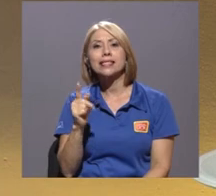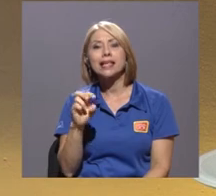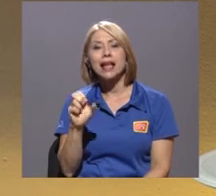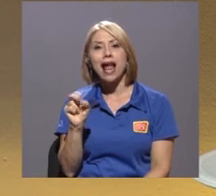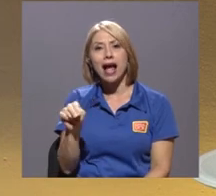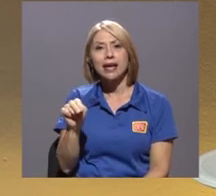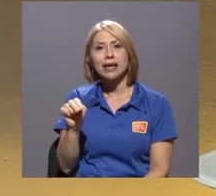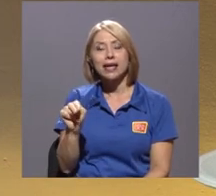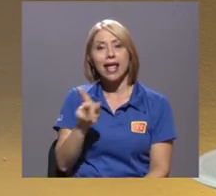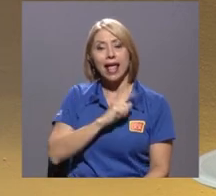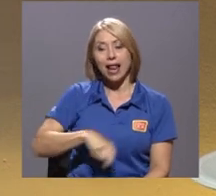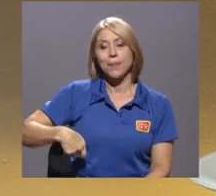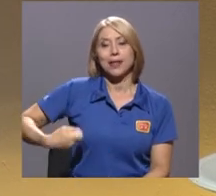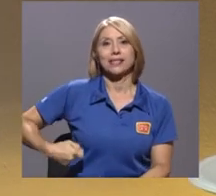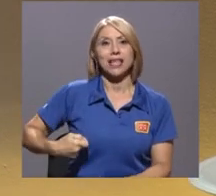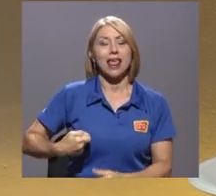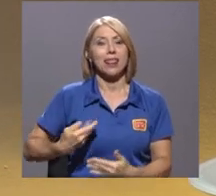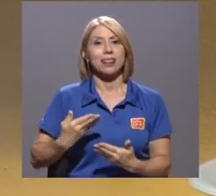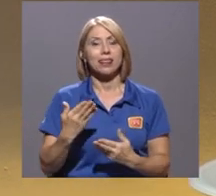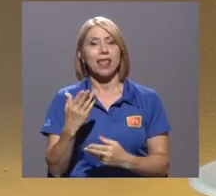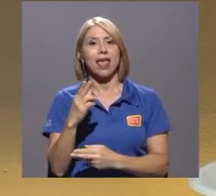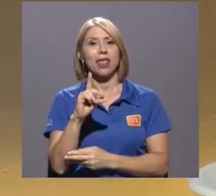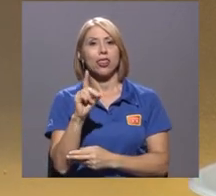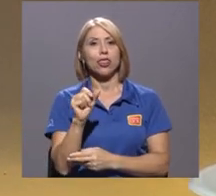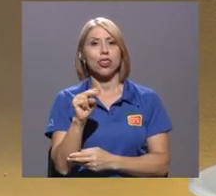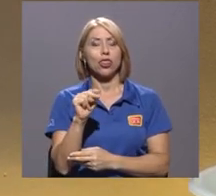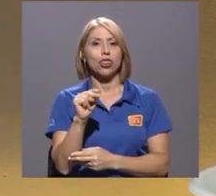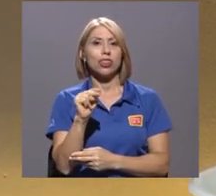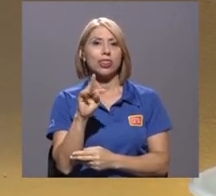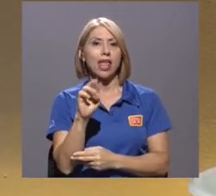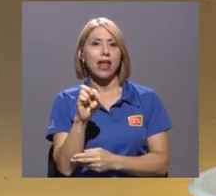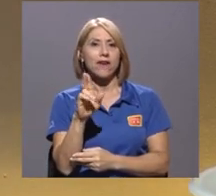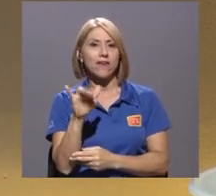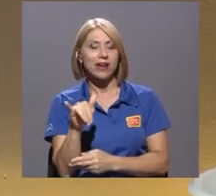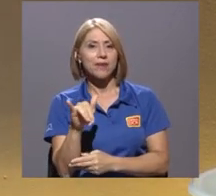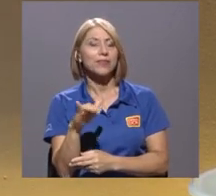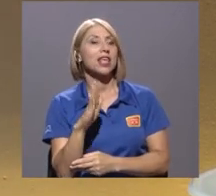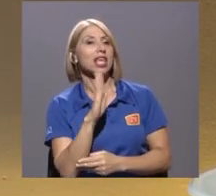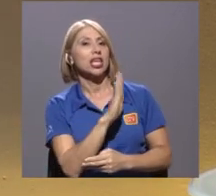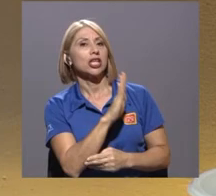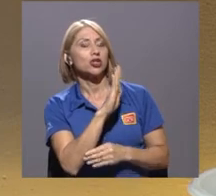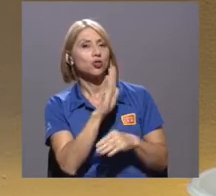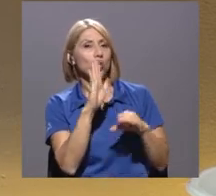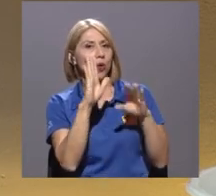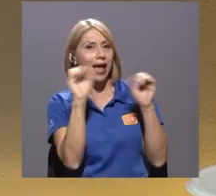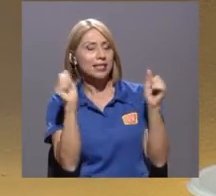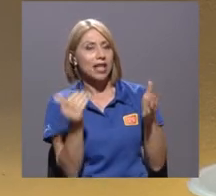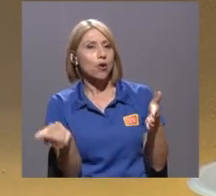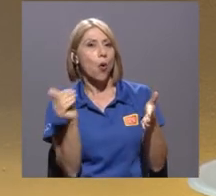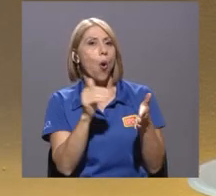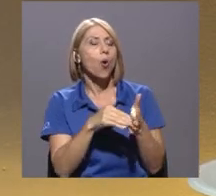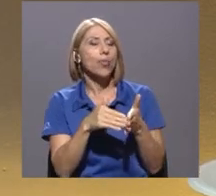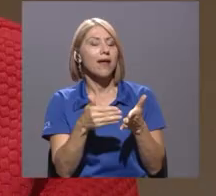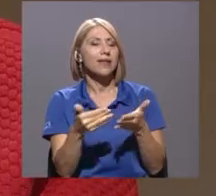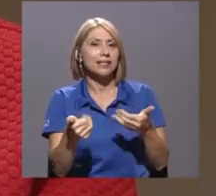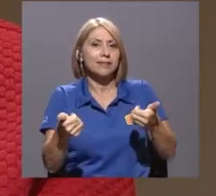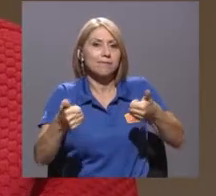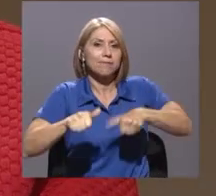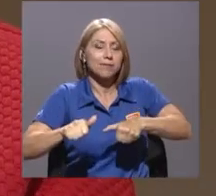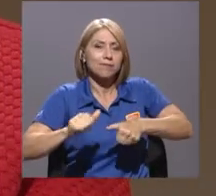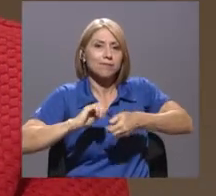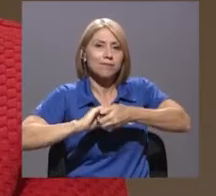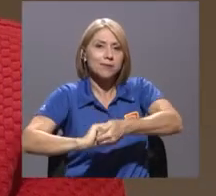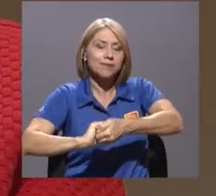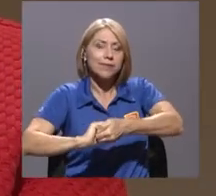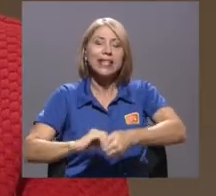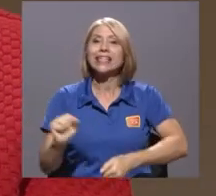presidente de done terry y la canciller suya volvieron a escuchar eso sí con